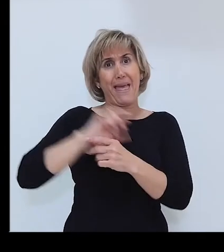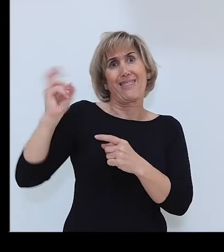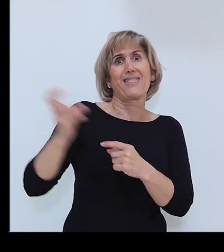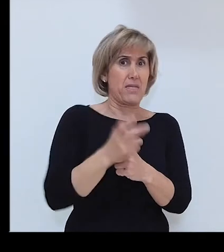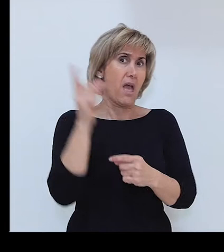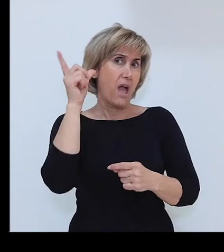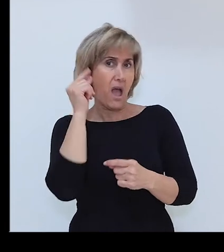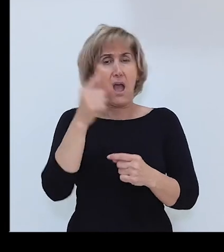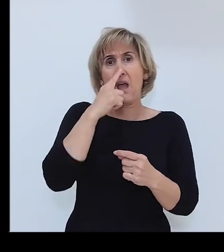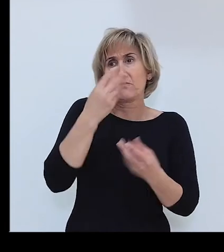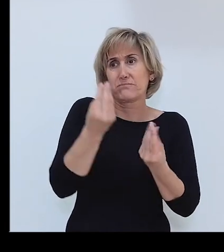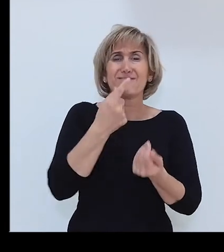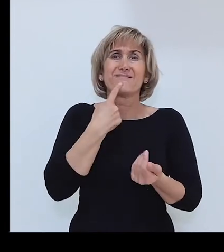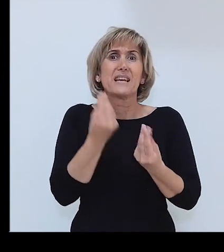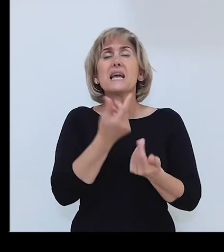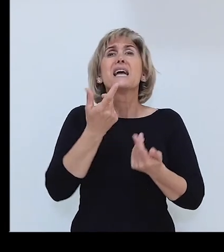de discapacidades y de